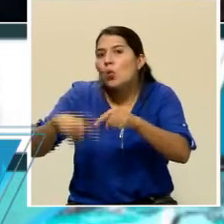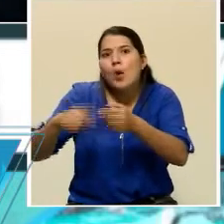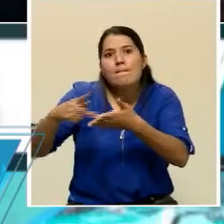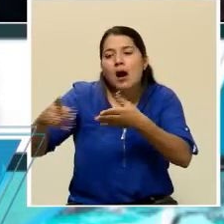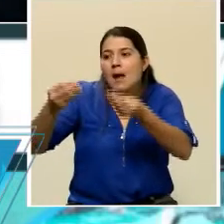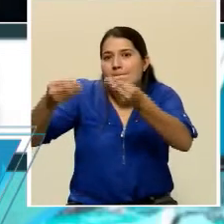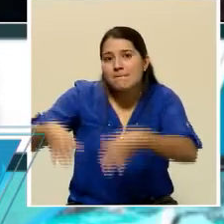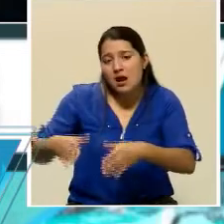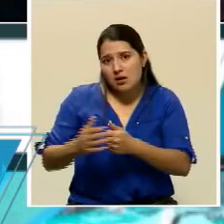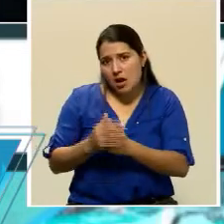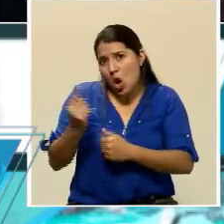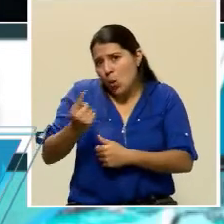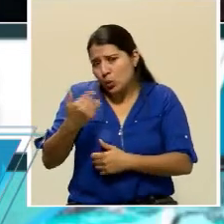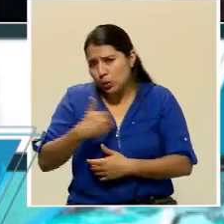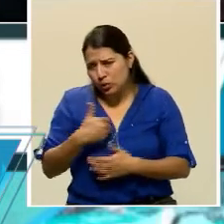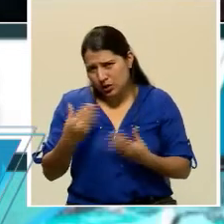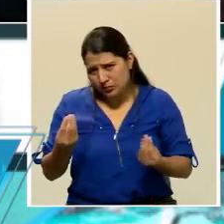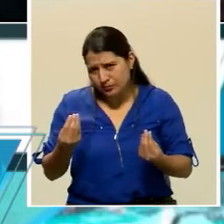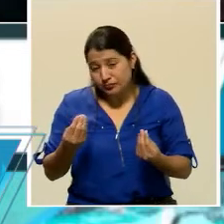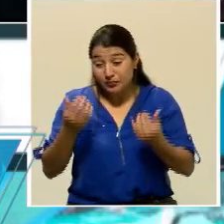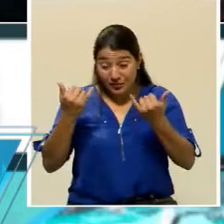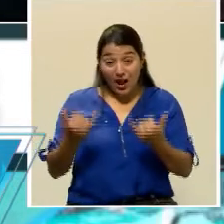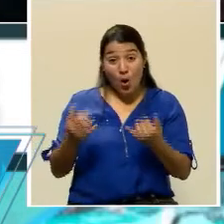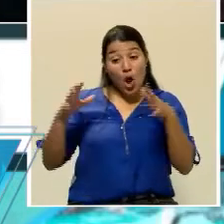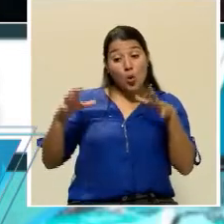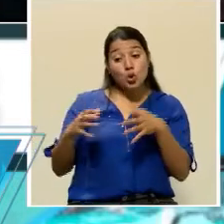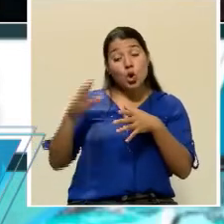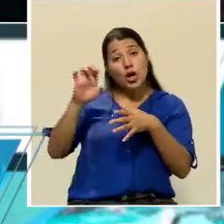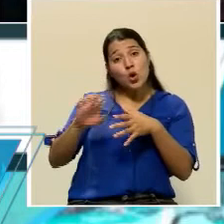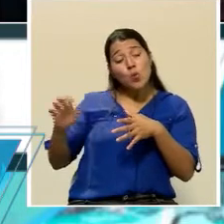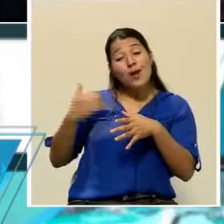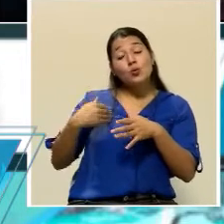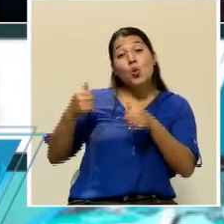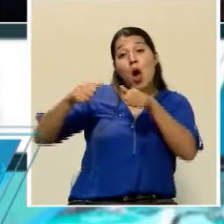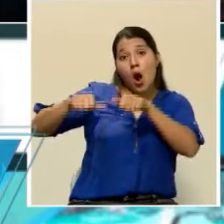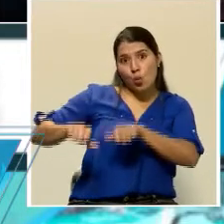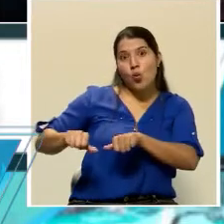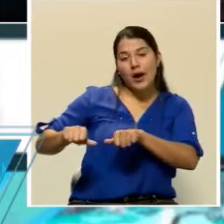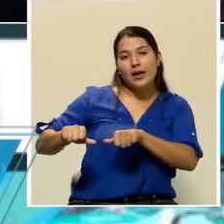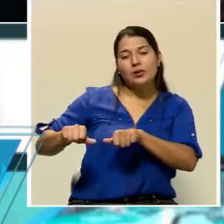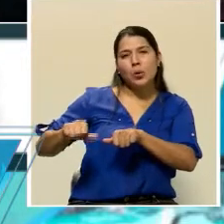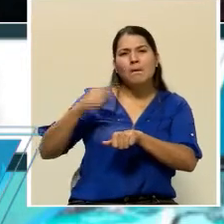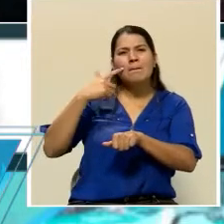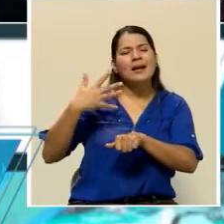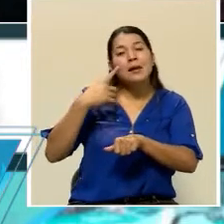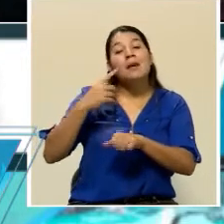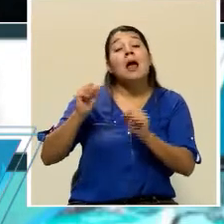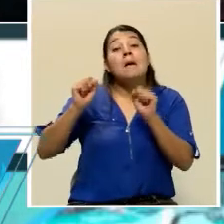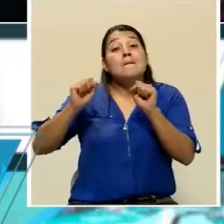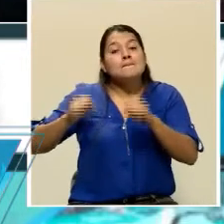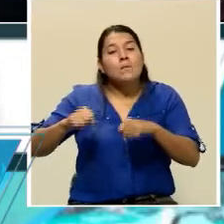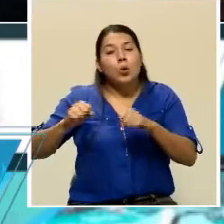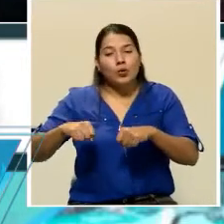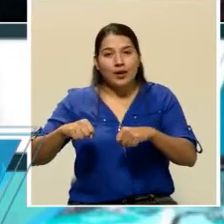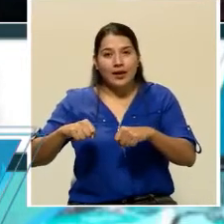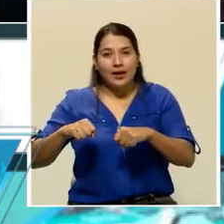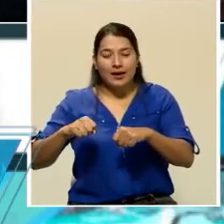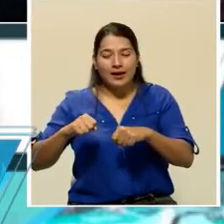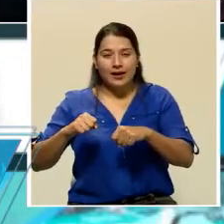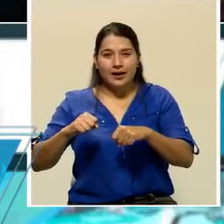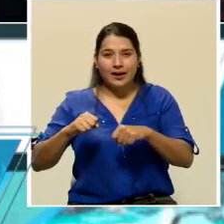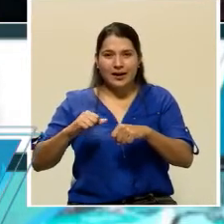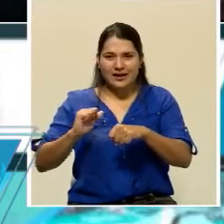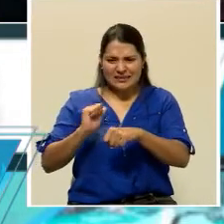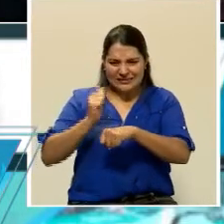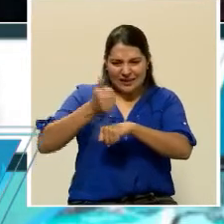Ahora la Unión Europea acaba de llegar a un acuerdo gigantesco para armar un verdadero, lo que ellos